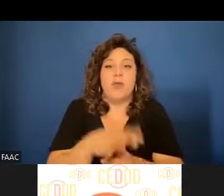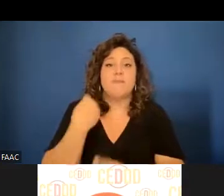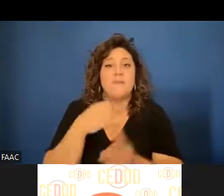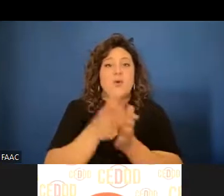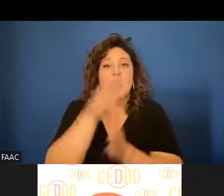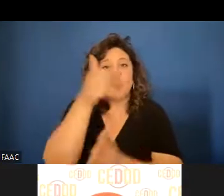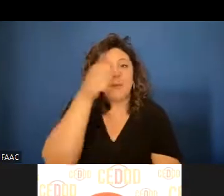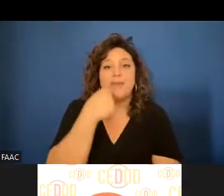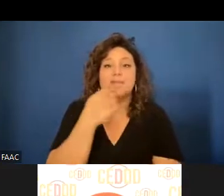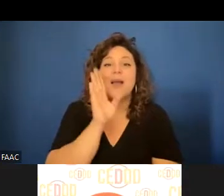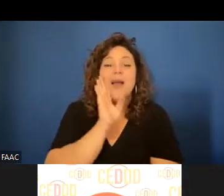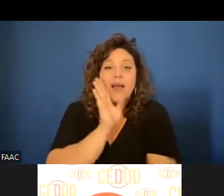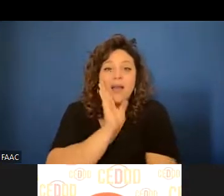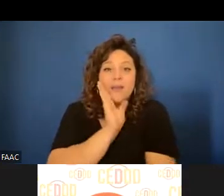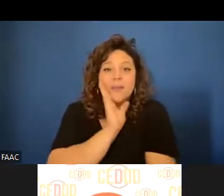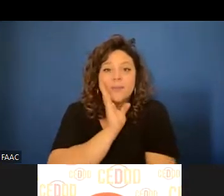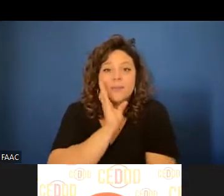poco concienciar.